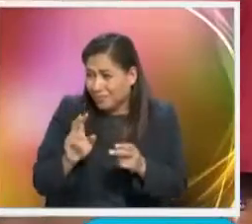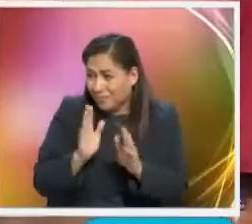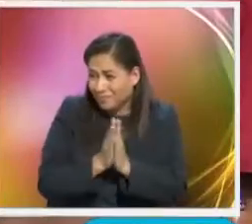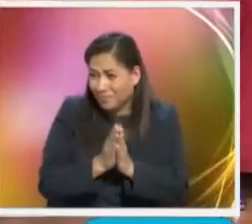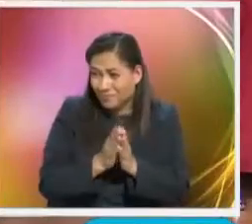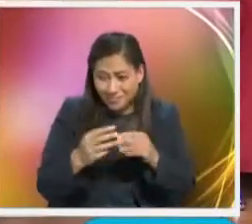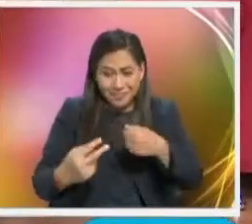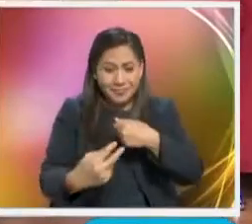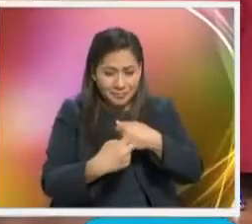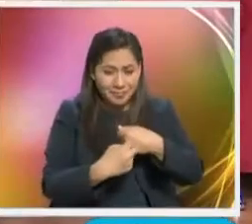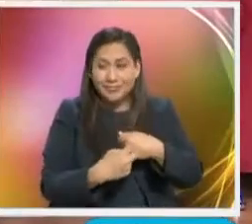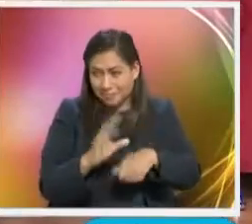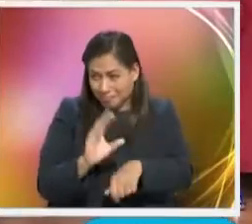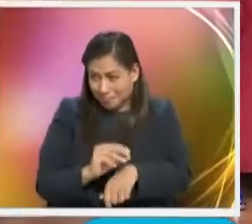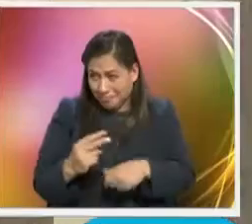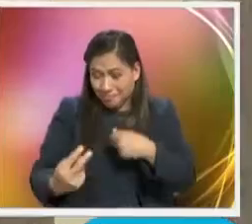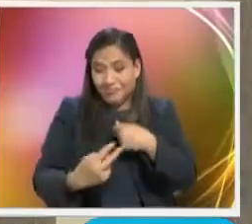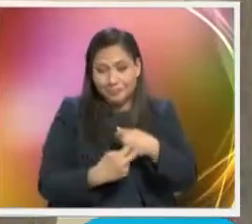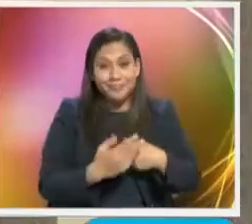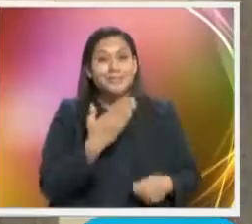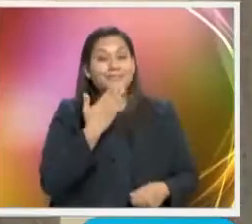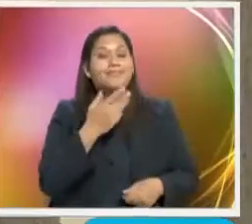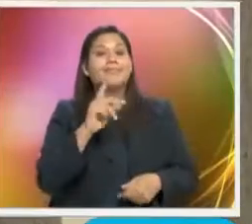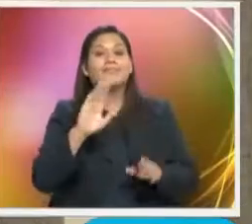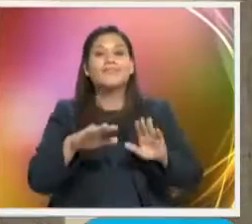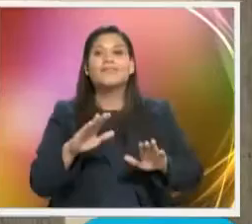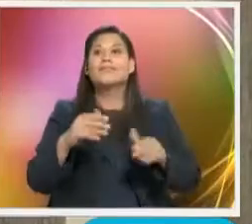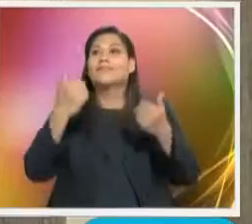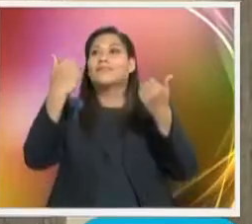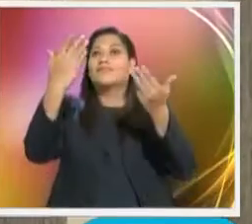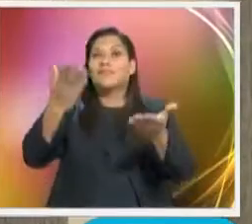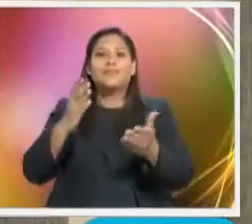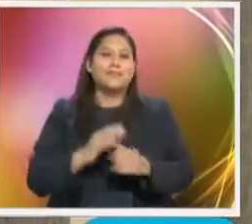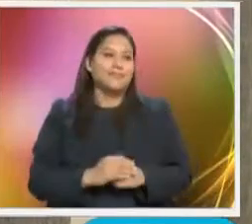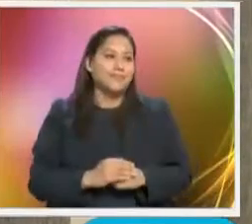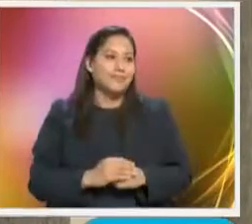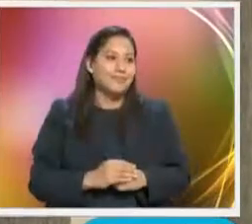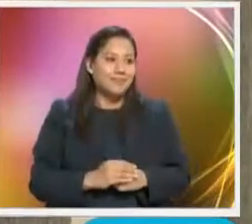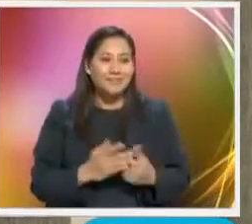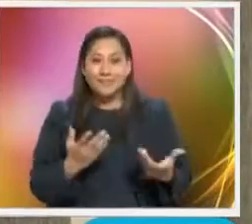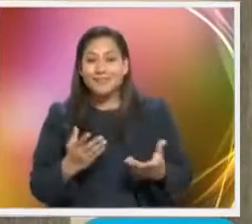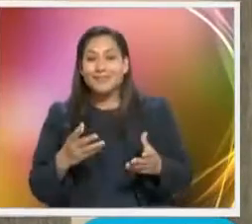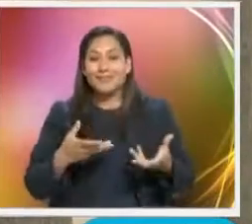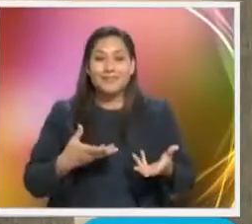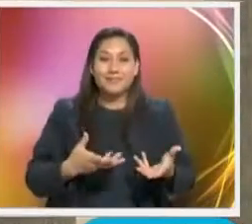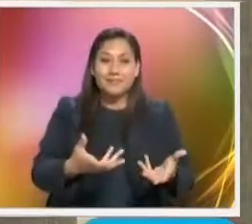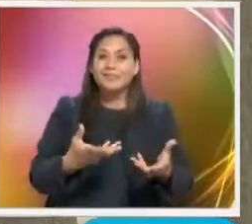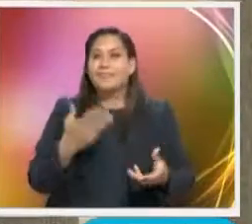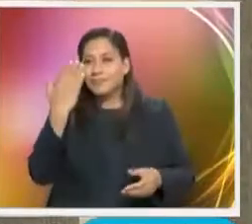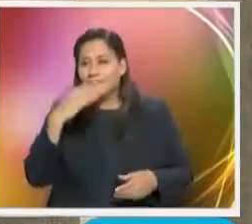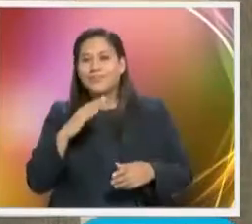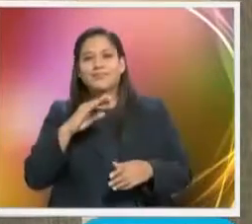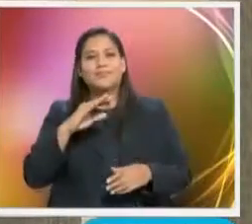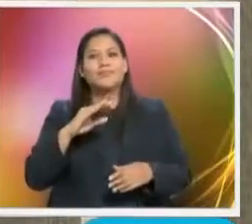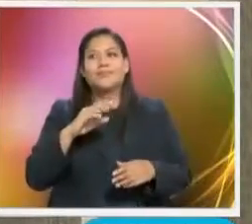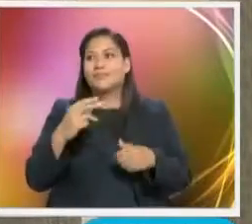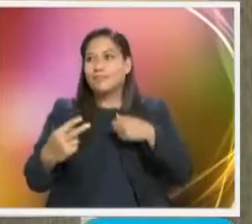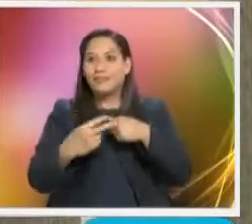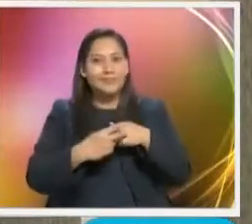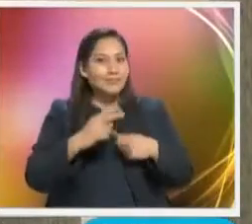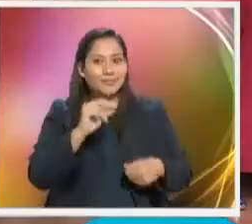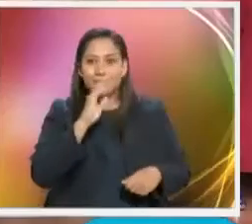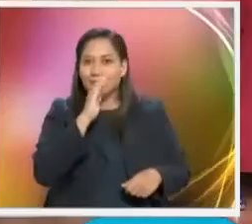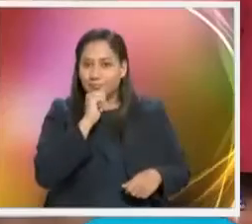¿no? Que eso está muy bien, pero si en ocasiones nos encontramos bajo una misión urbana en la que sabemos que no nos vamos a poder